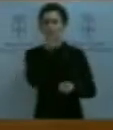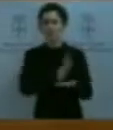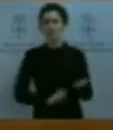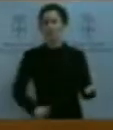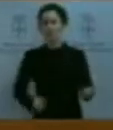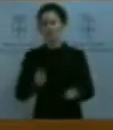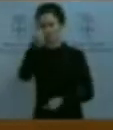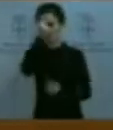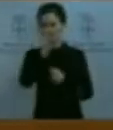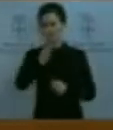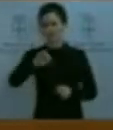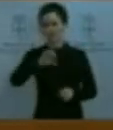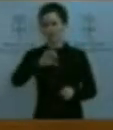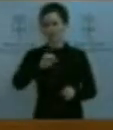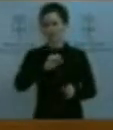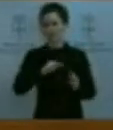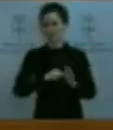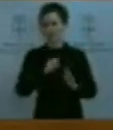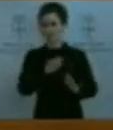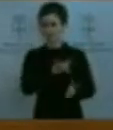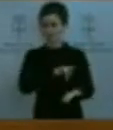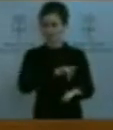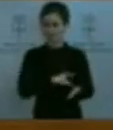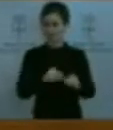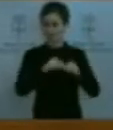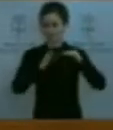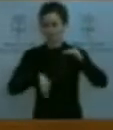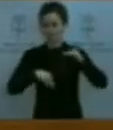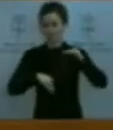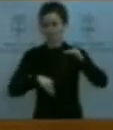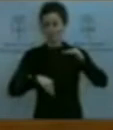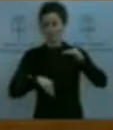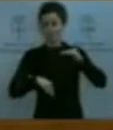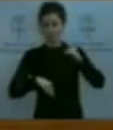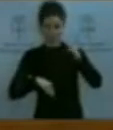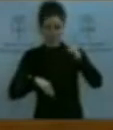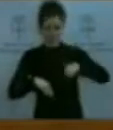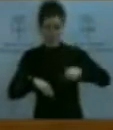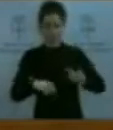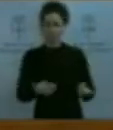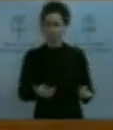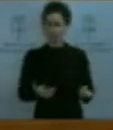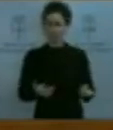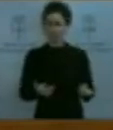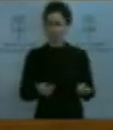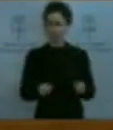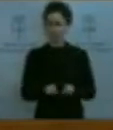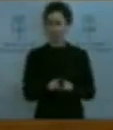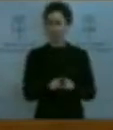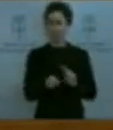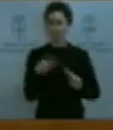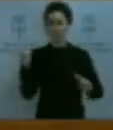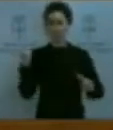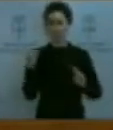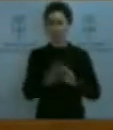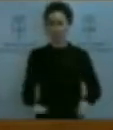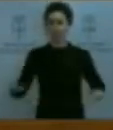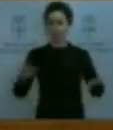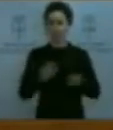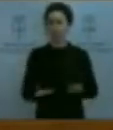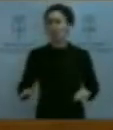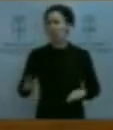la desigualdad entre norte y sur, esas dos velocidades que, bueno, habría que buscar razones históricas y de muchas décadas